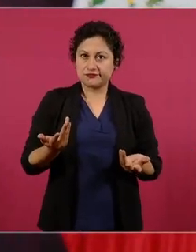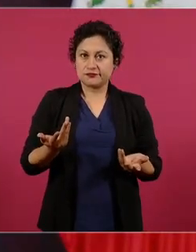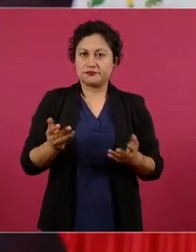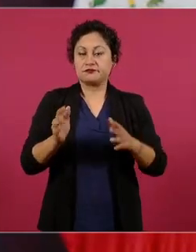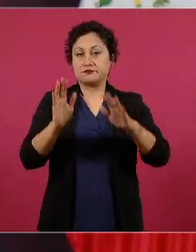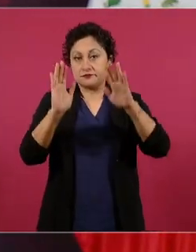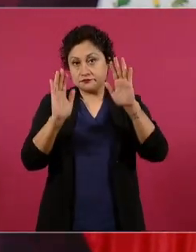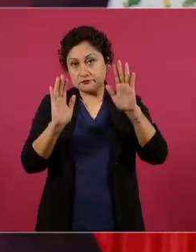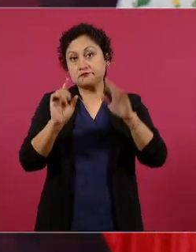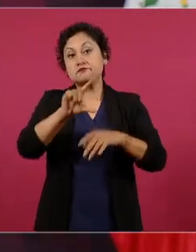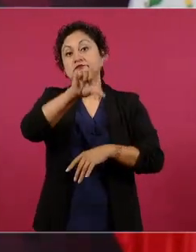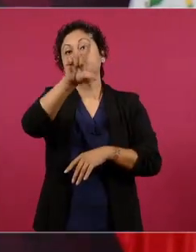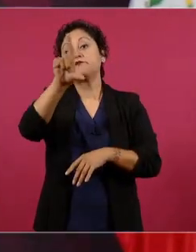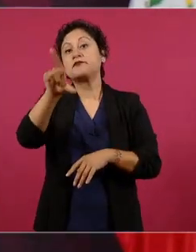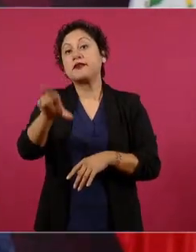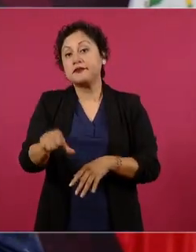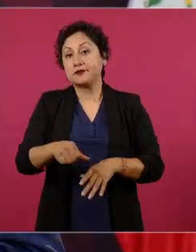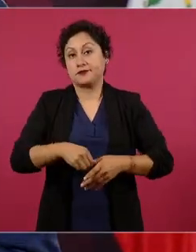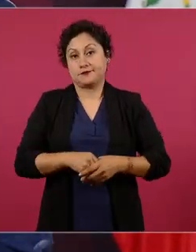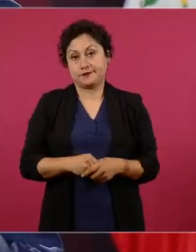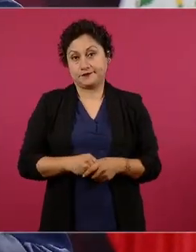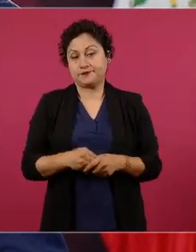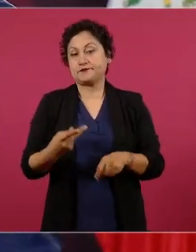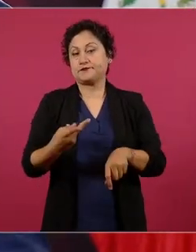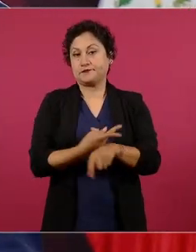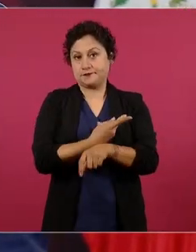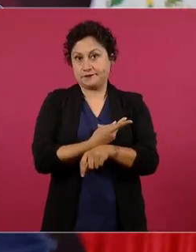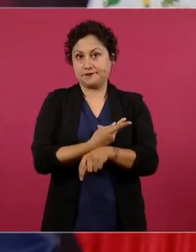sinceridad, franqueza, porque